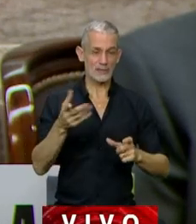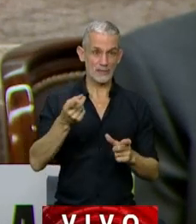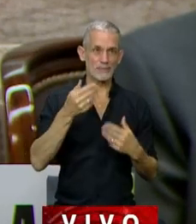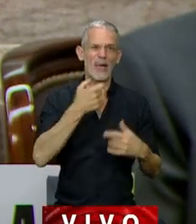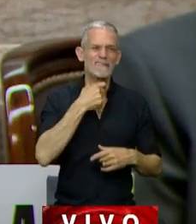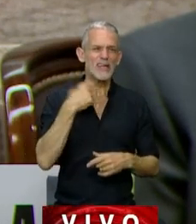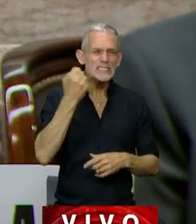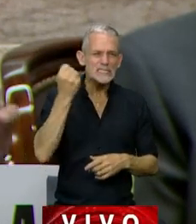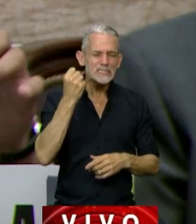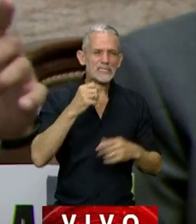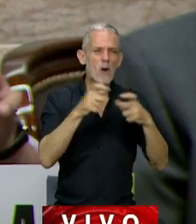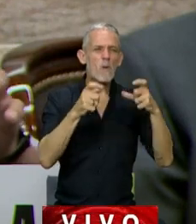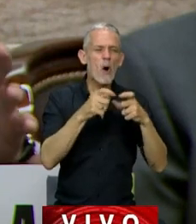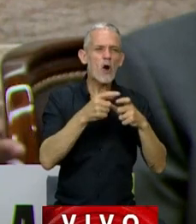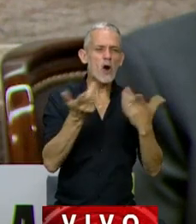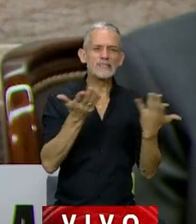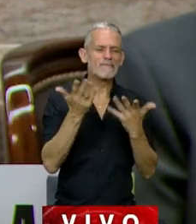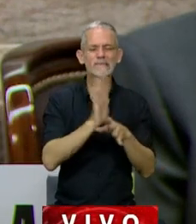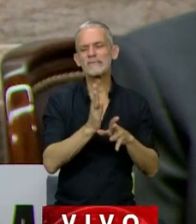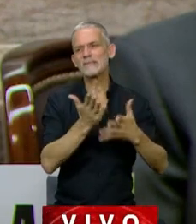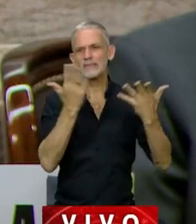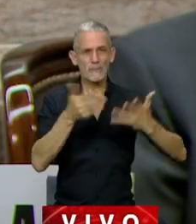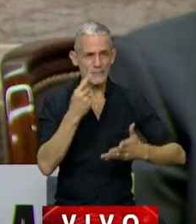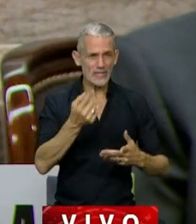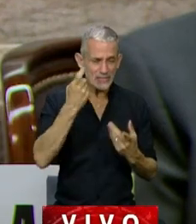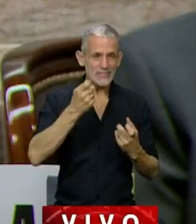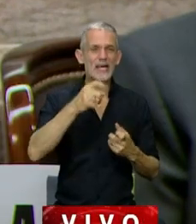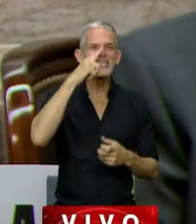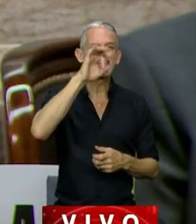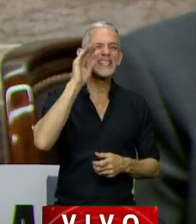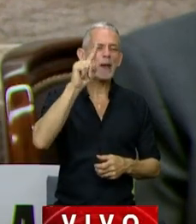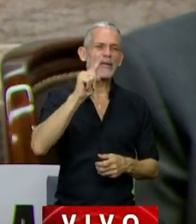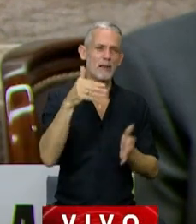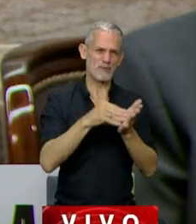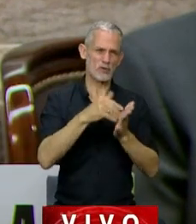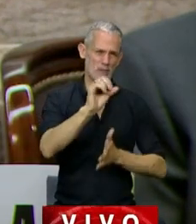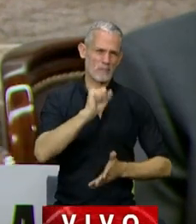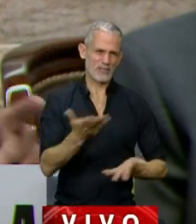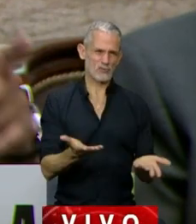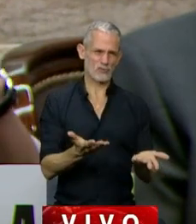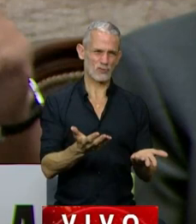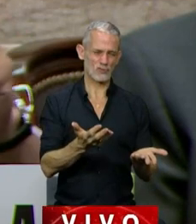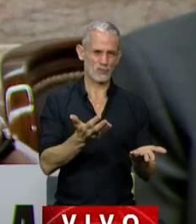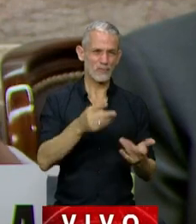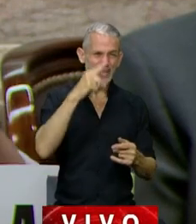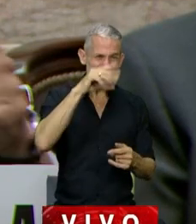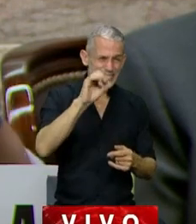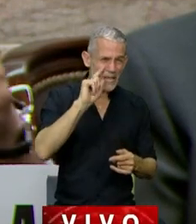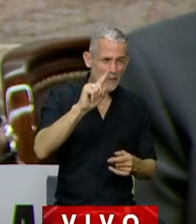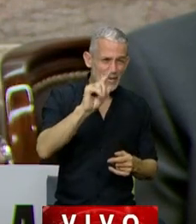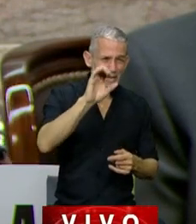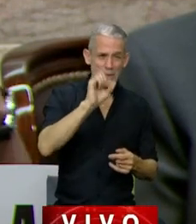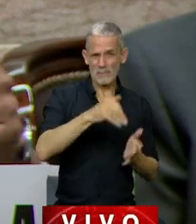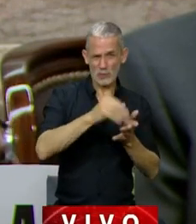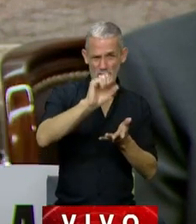personas que quieren acceder, ¿sabe cuánto significaría 70.000 millones de pesos? Pero ¿sabe cuánto fue la